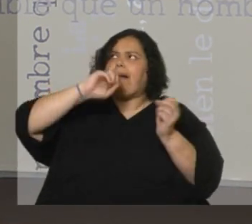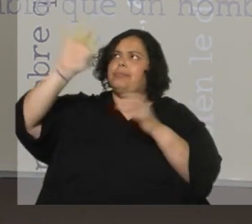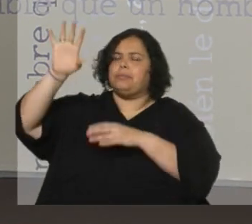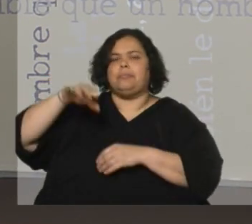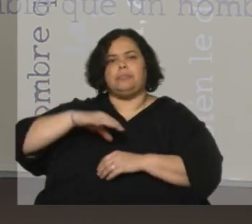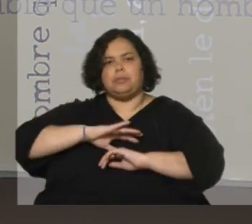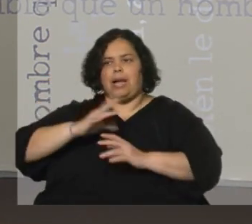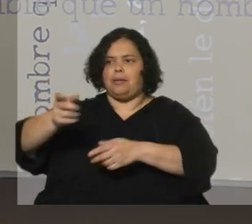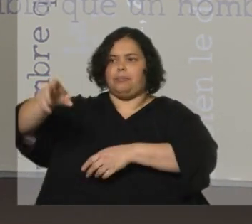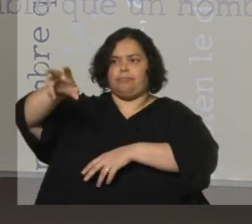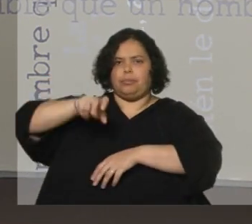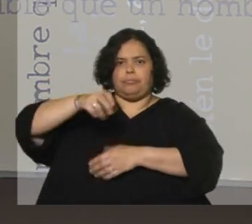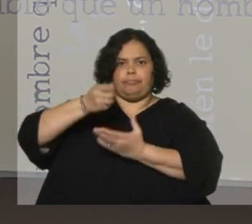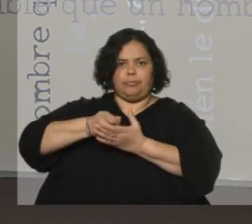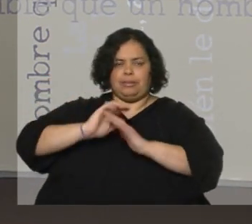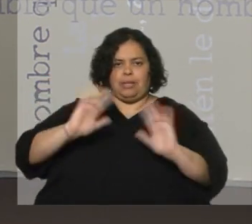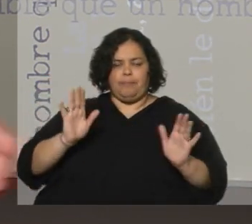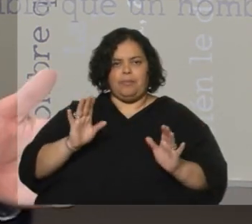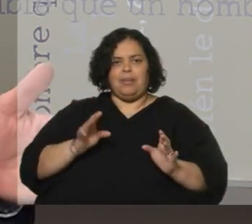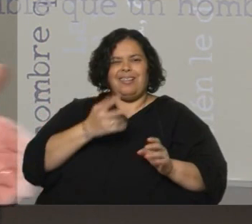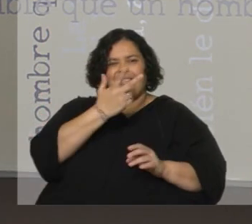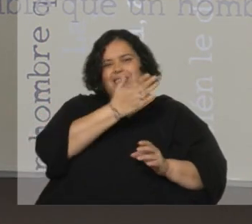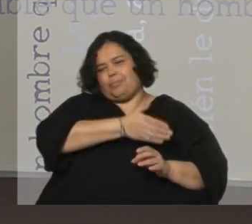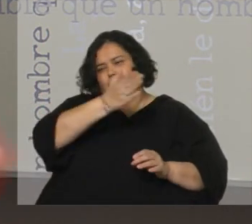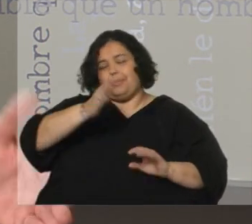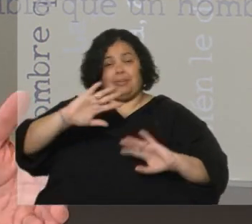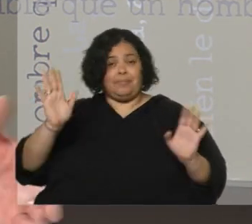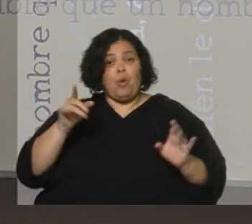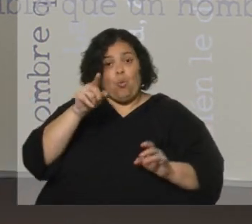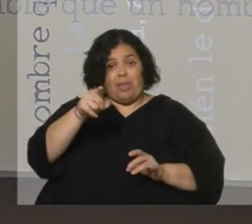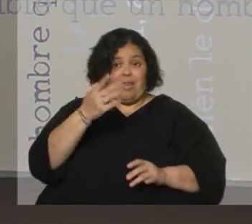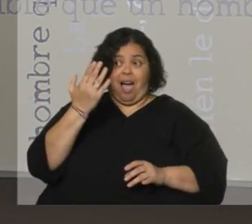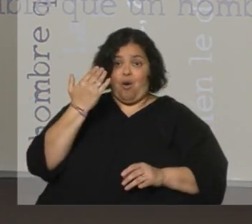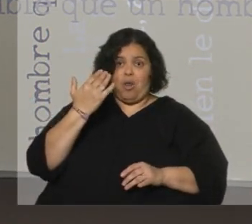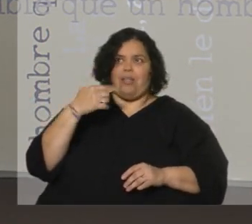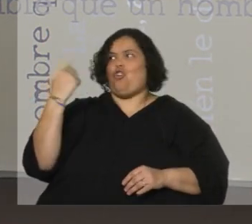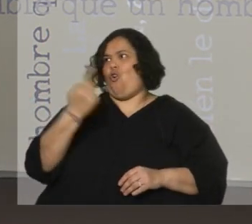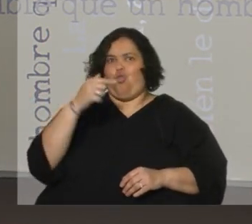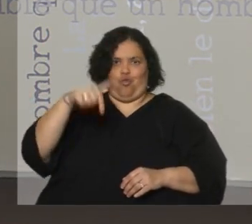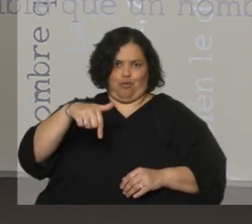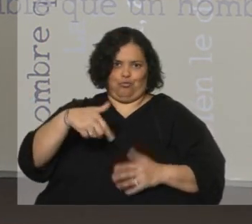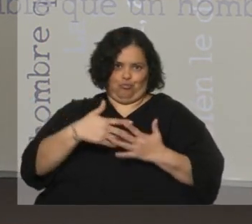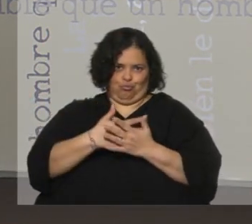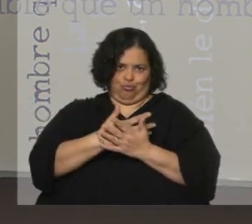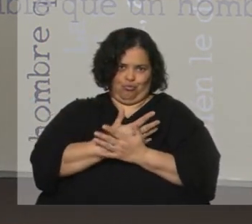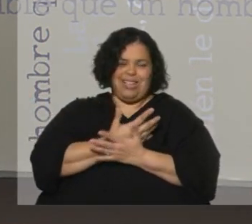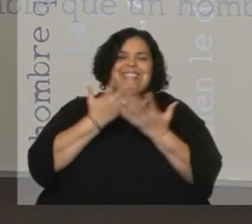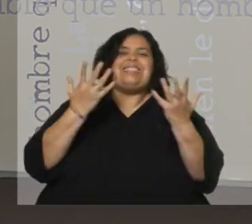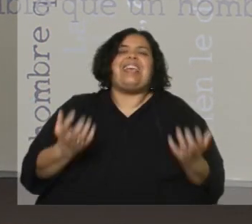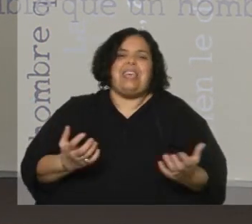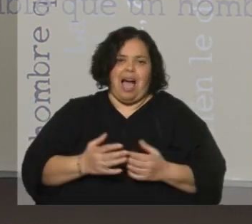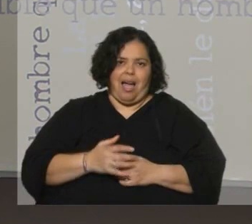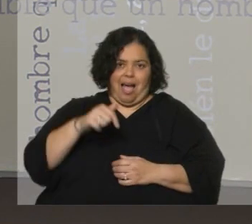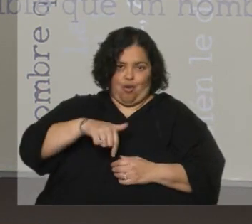dinámica distinta y bueno En definitiva ustedes vivieron ahora una seca ustedes vivieron todos vivimos una seca pero ustedes la seca les